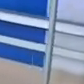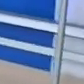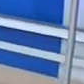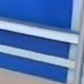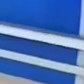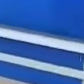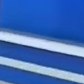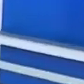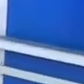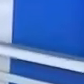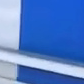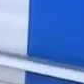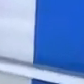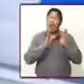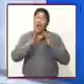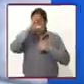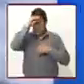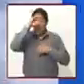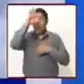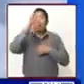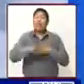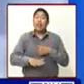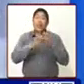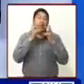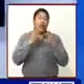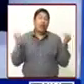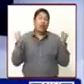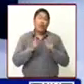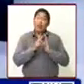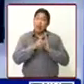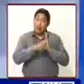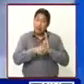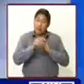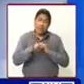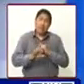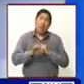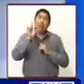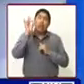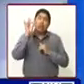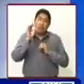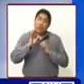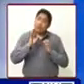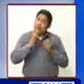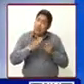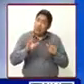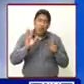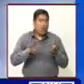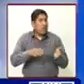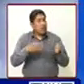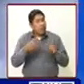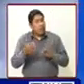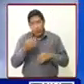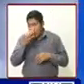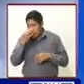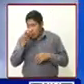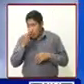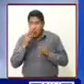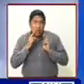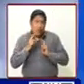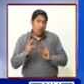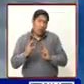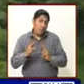Sí, vamos a seguir hablando de este niño que desapareció y horas después fue encontrado muerto en un río cerca de Noriungas.